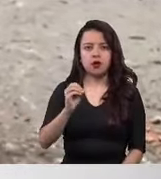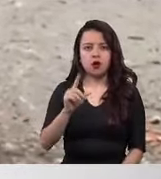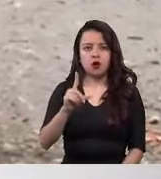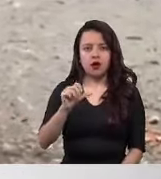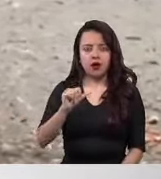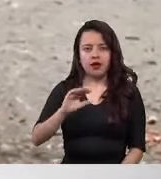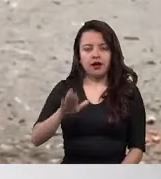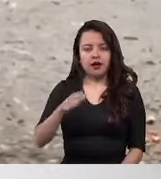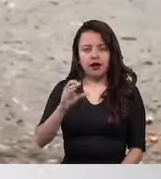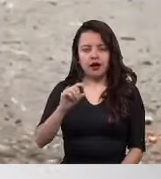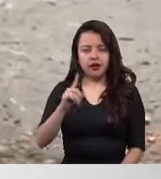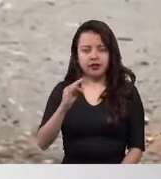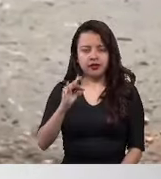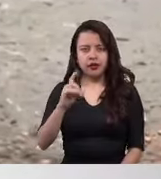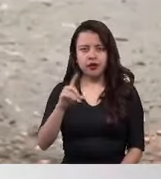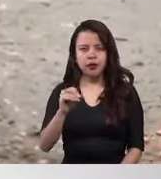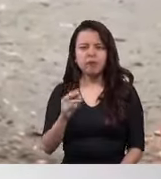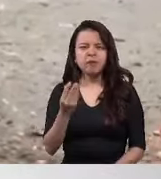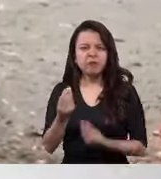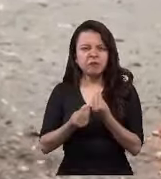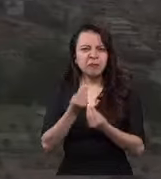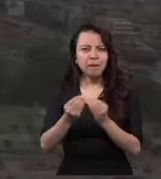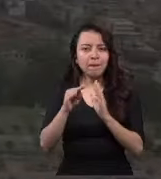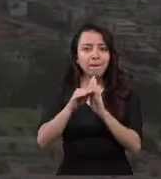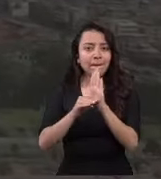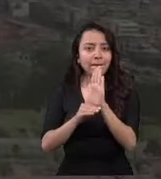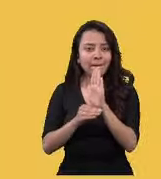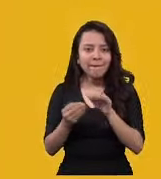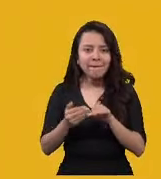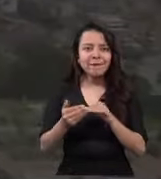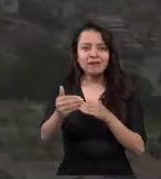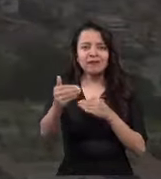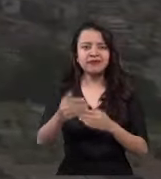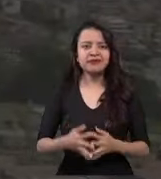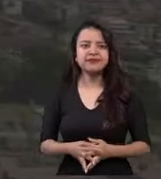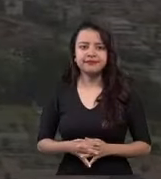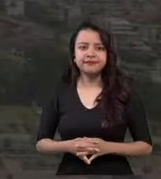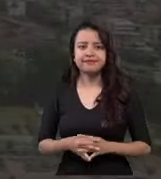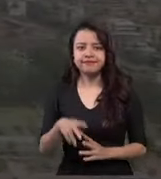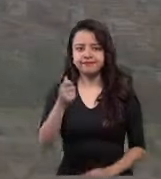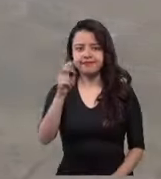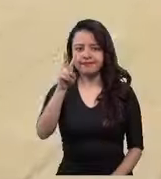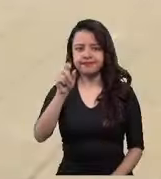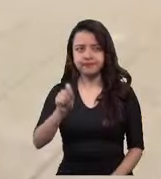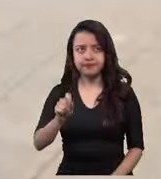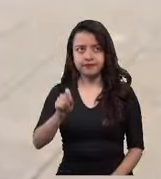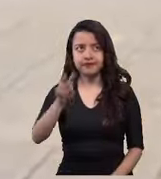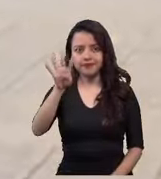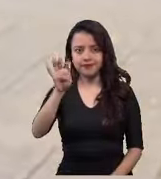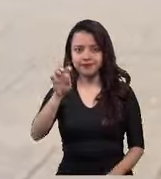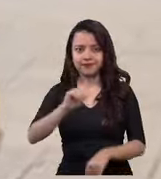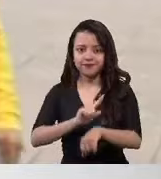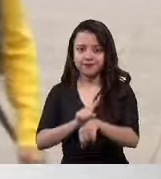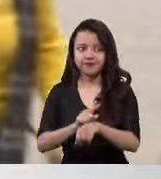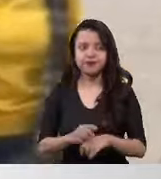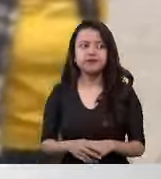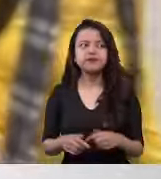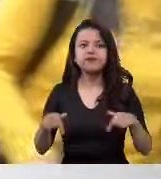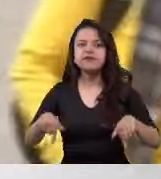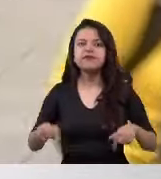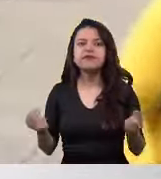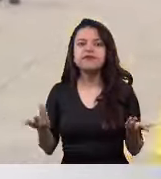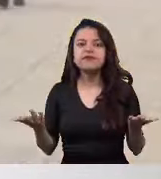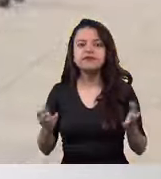otras determinaciones en materia de orden público. 12 del día, 9 minutos, seguimos a esta hora en vivo, originando desde el sur